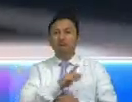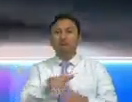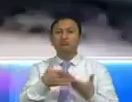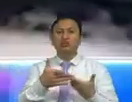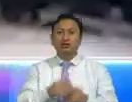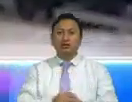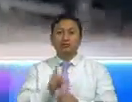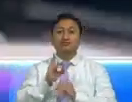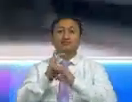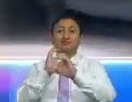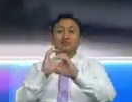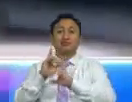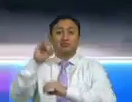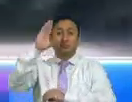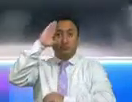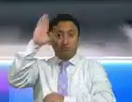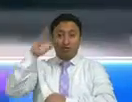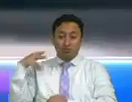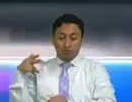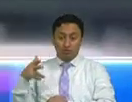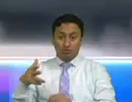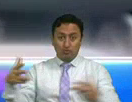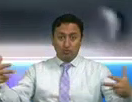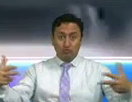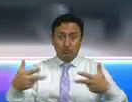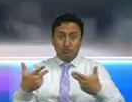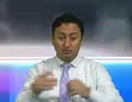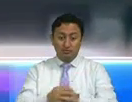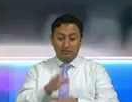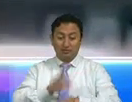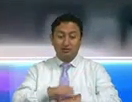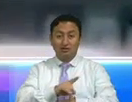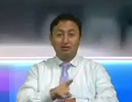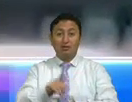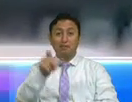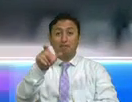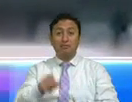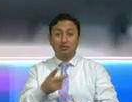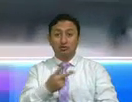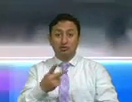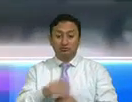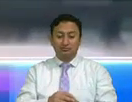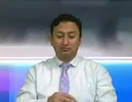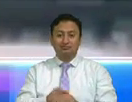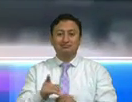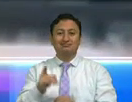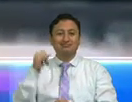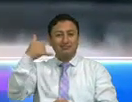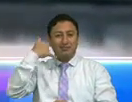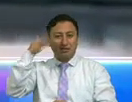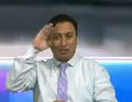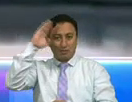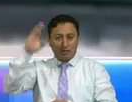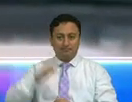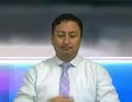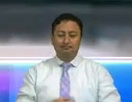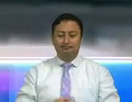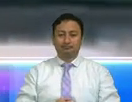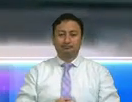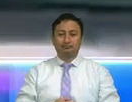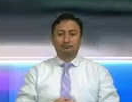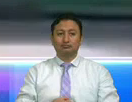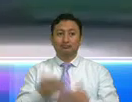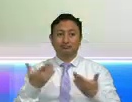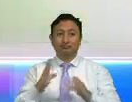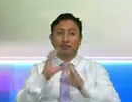interceptado por la policía tras la alerta de un menor y un adulto a los servicios de emergencias luego de